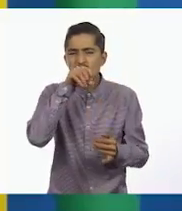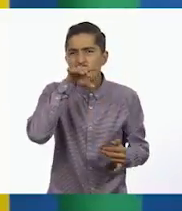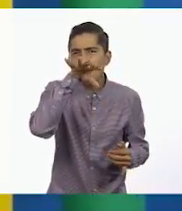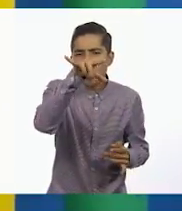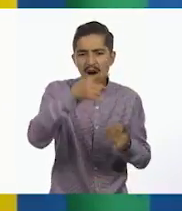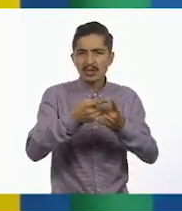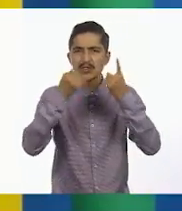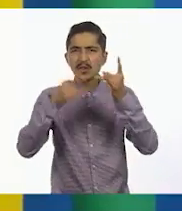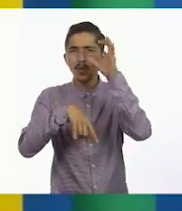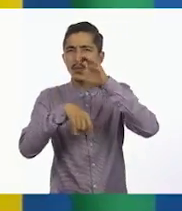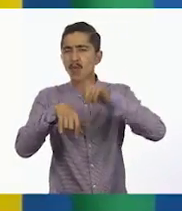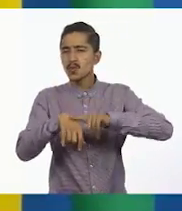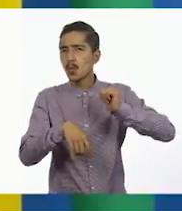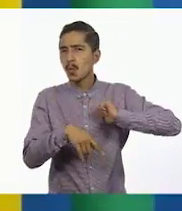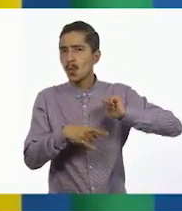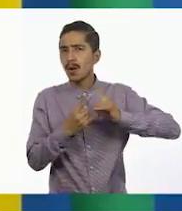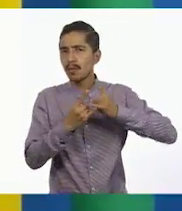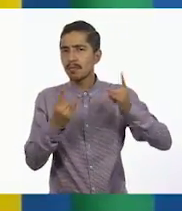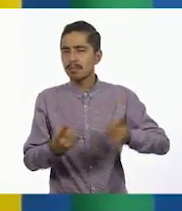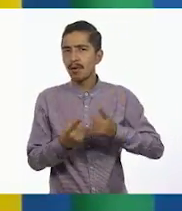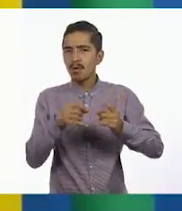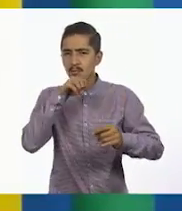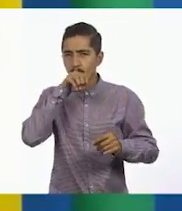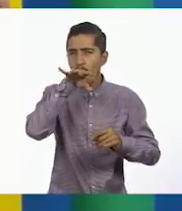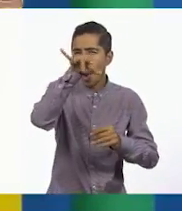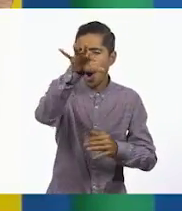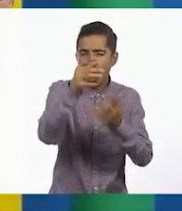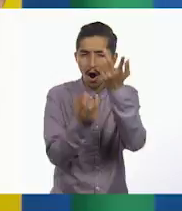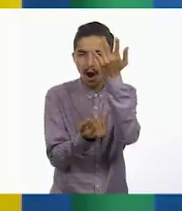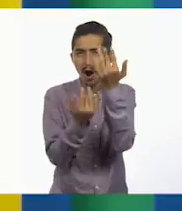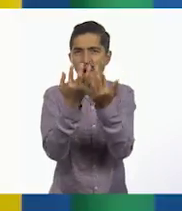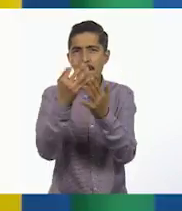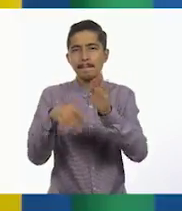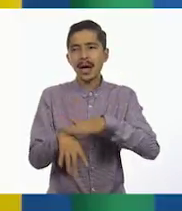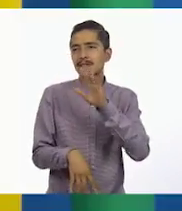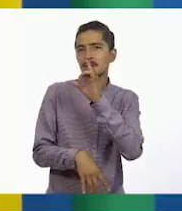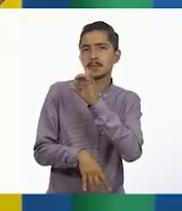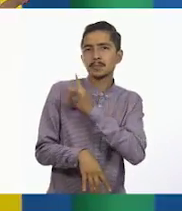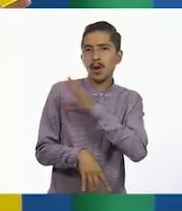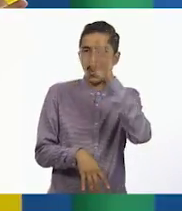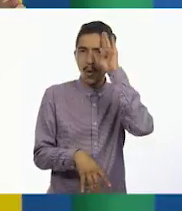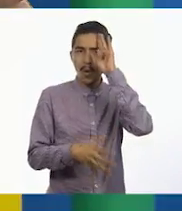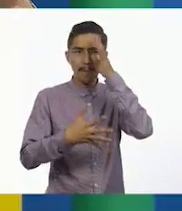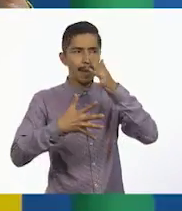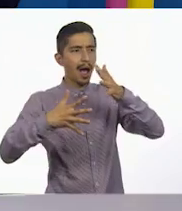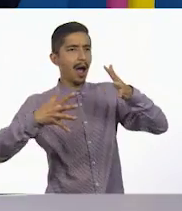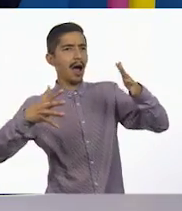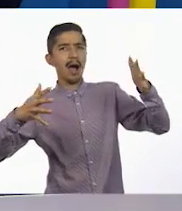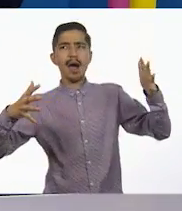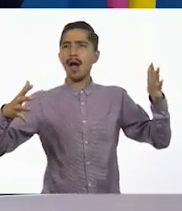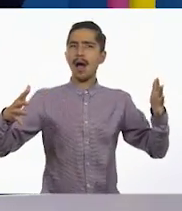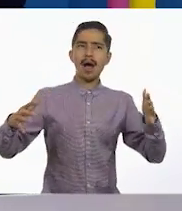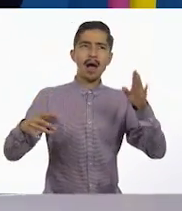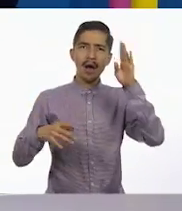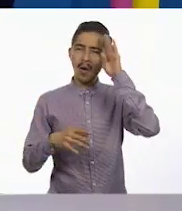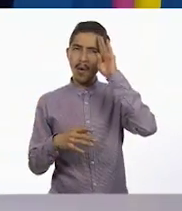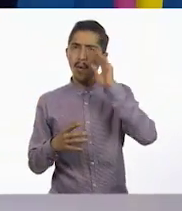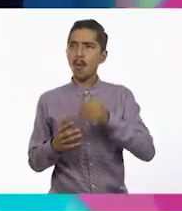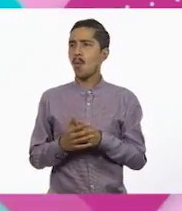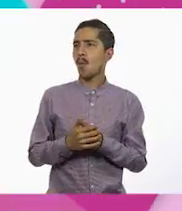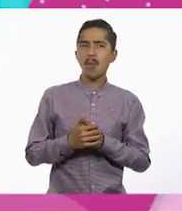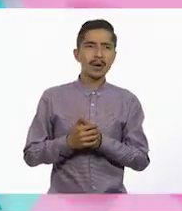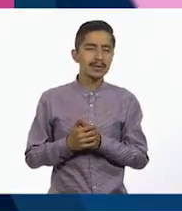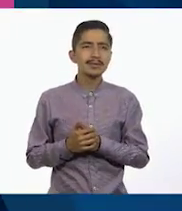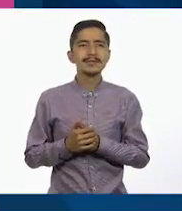de varias culturas. Me encantan los dragones, son tan temibles y enormes. Enormes. Sí. Y las sirenas también